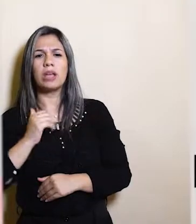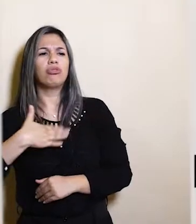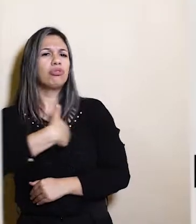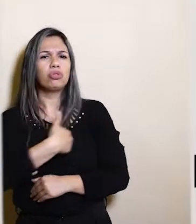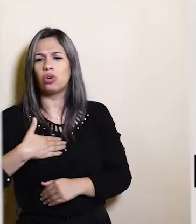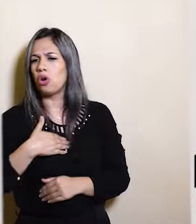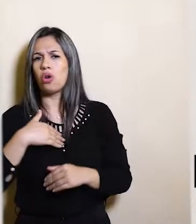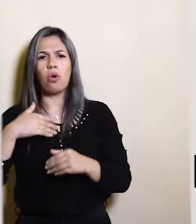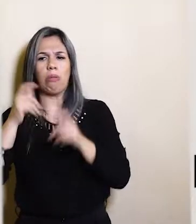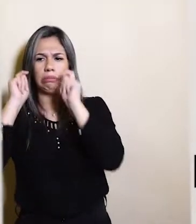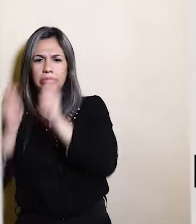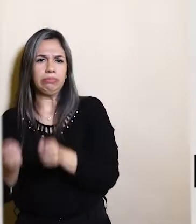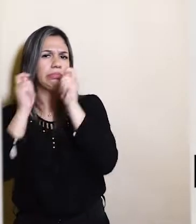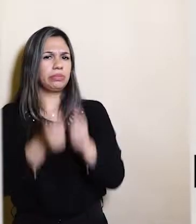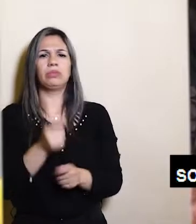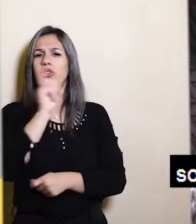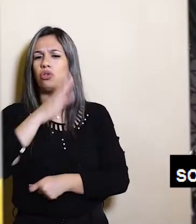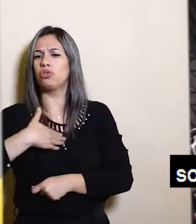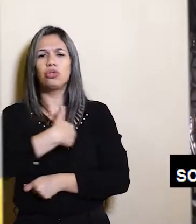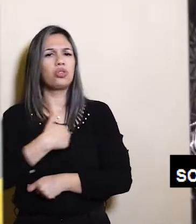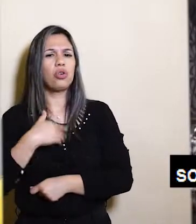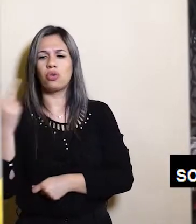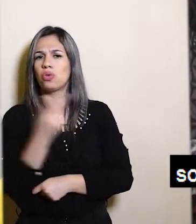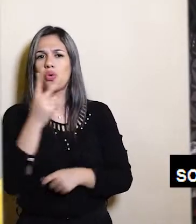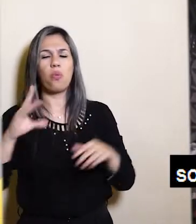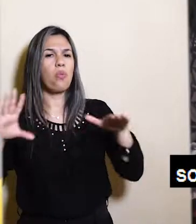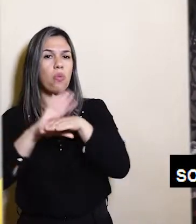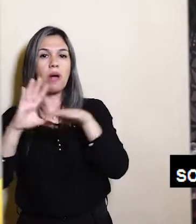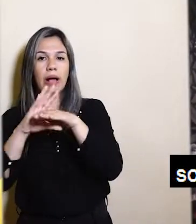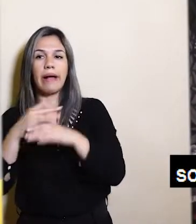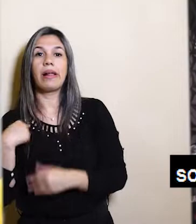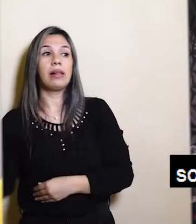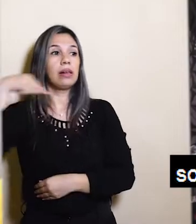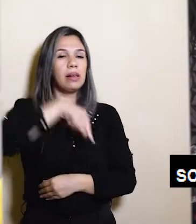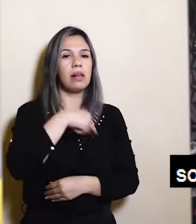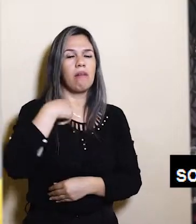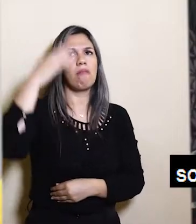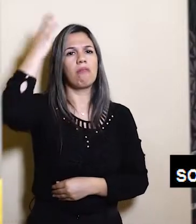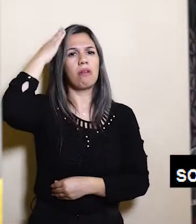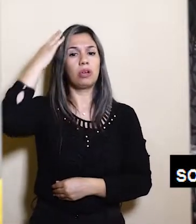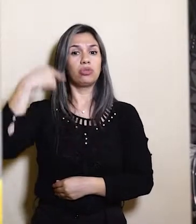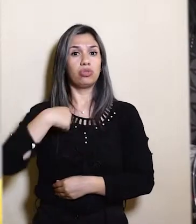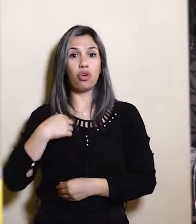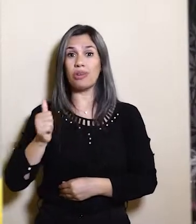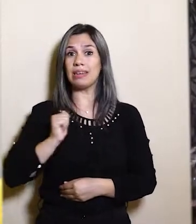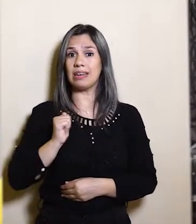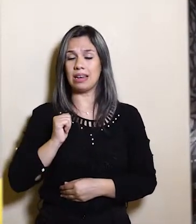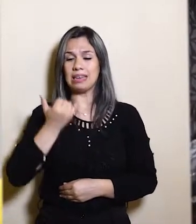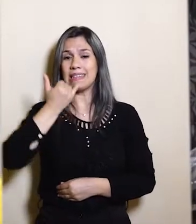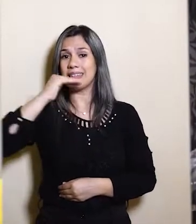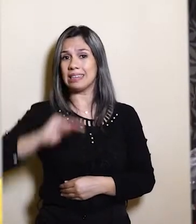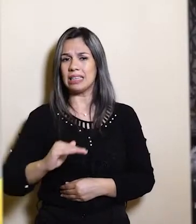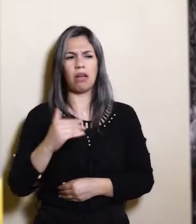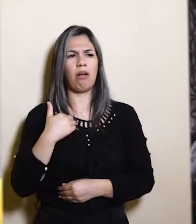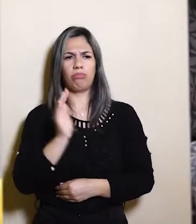no por lo que la sociedad les ha dicho que van uh-huh. a ser. Entonces, las niñas entienden que si no quieren ser madres, es correcto. Que si quieren